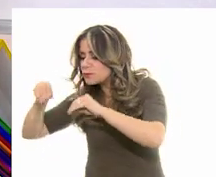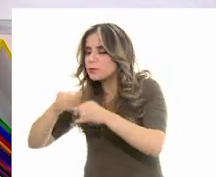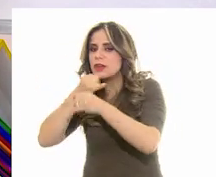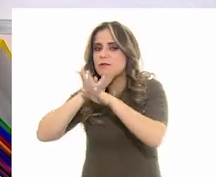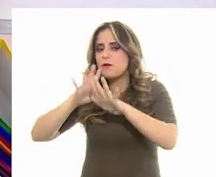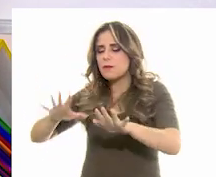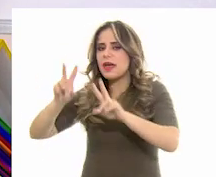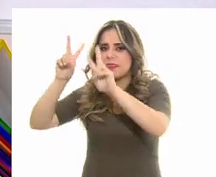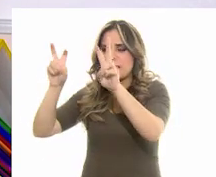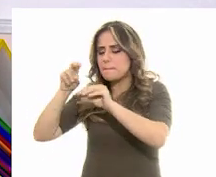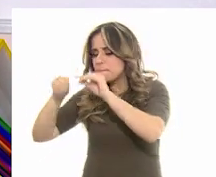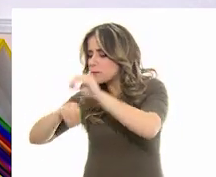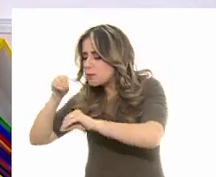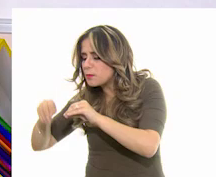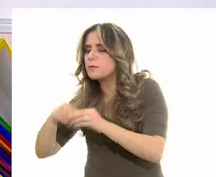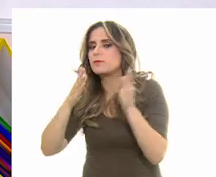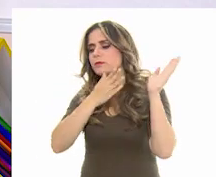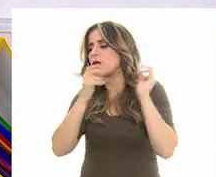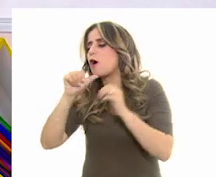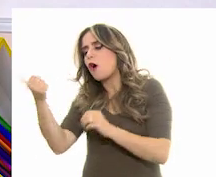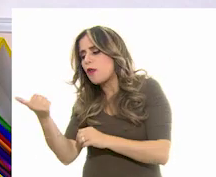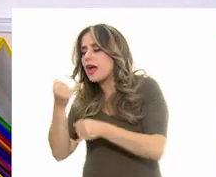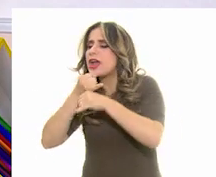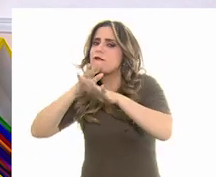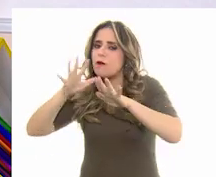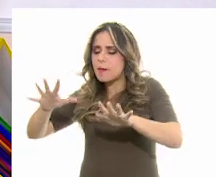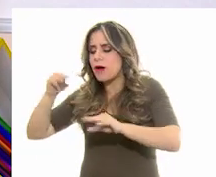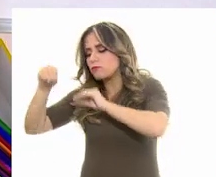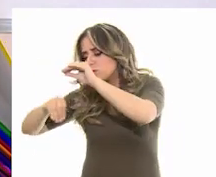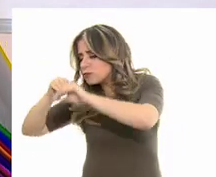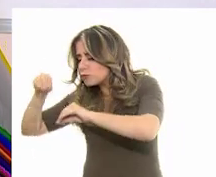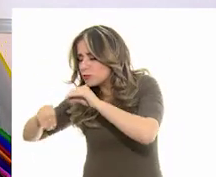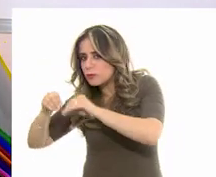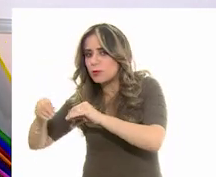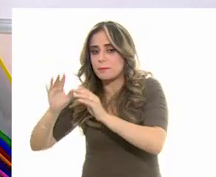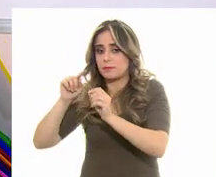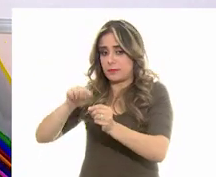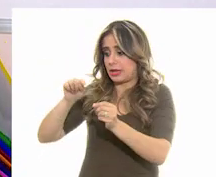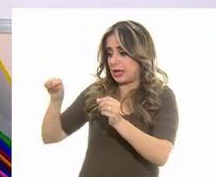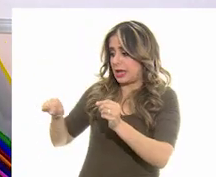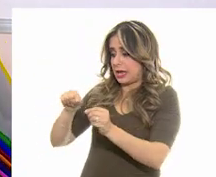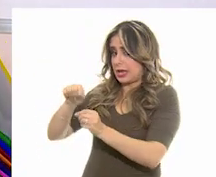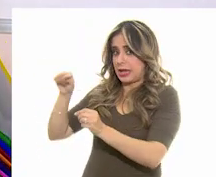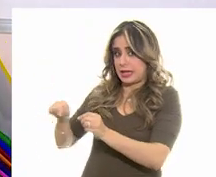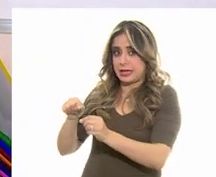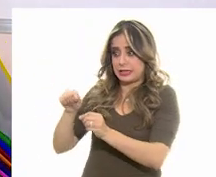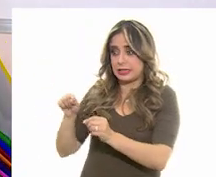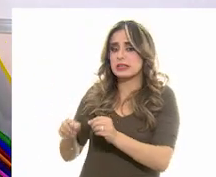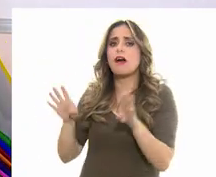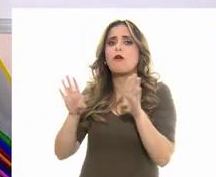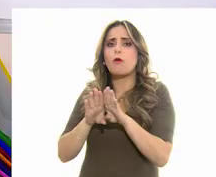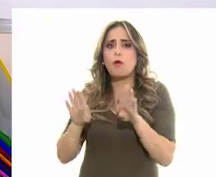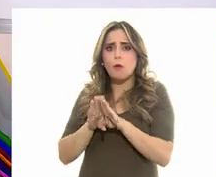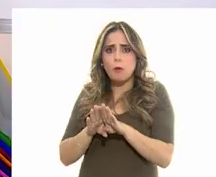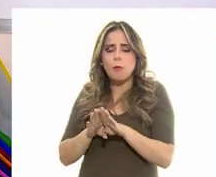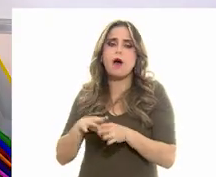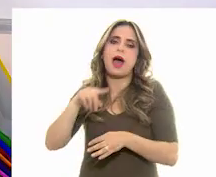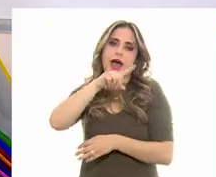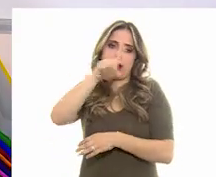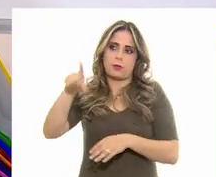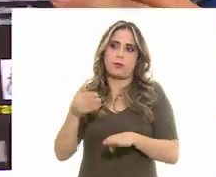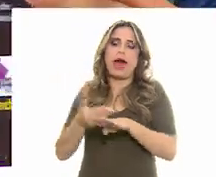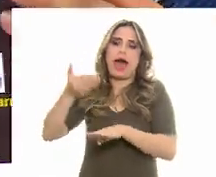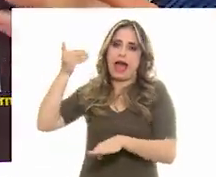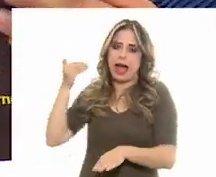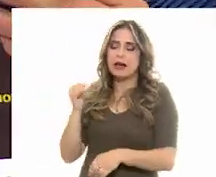Y entonces vamos a poner esa historia de cómo llegamos a esta infografía. Porque a la